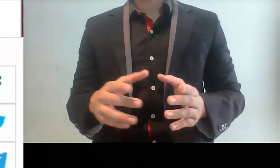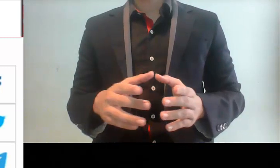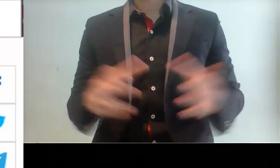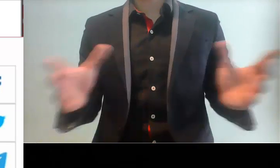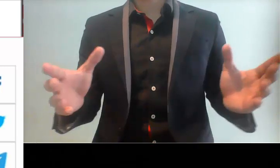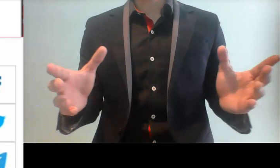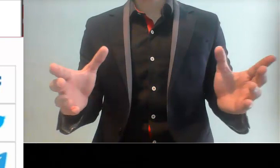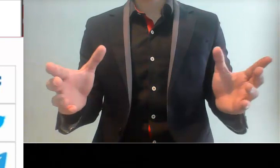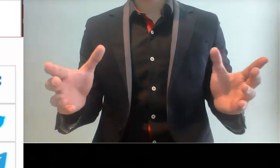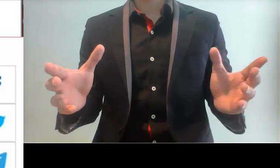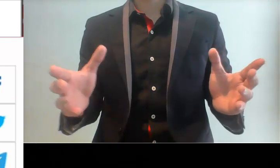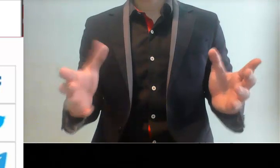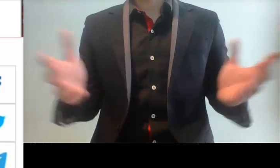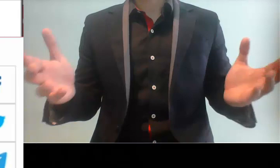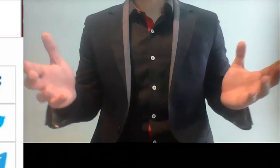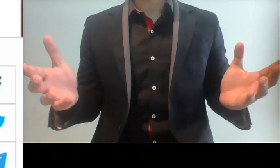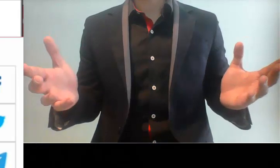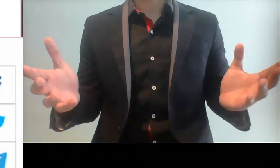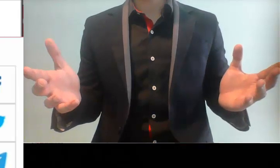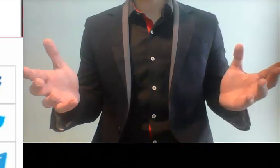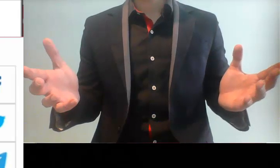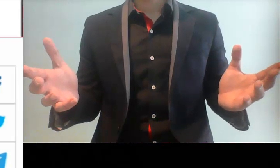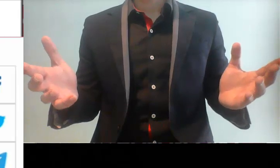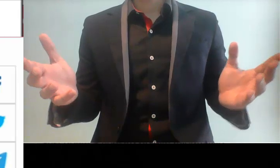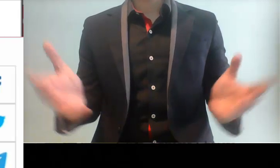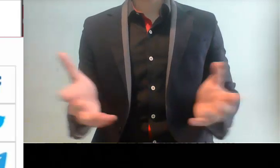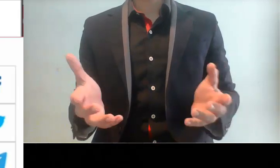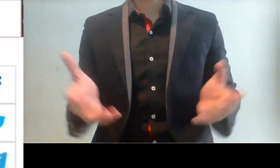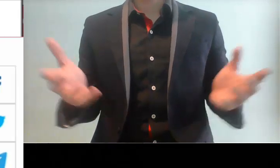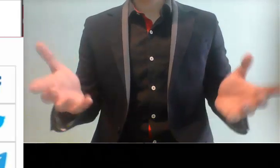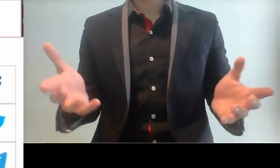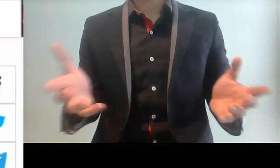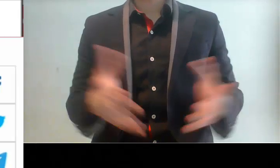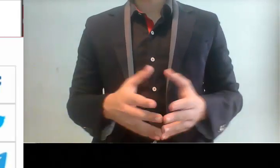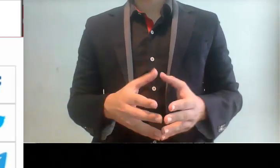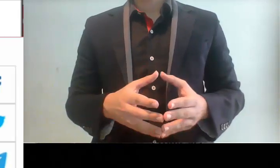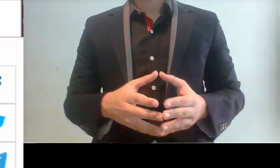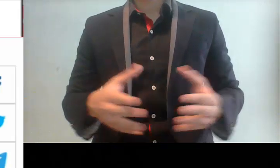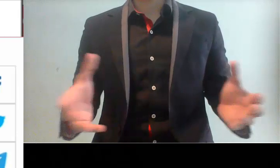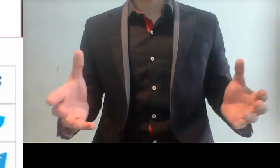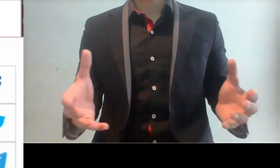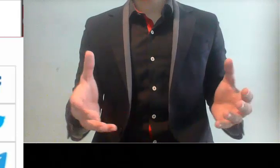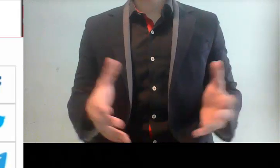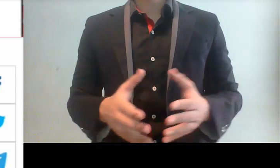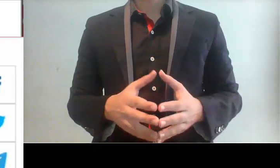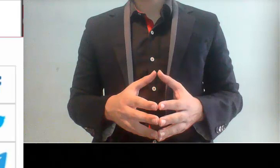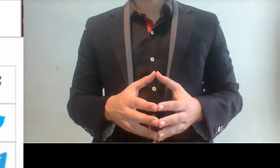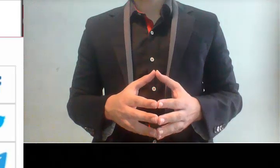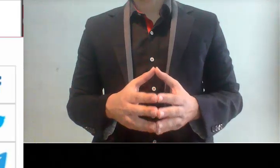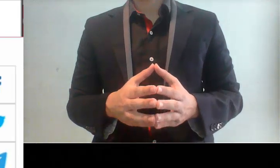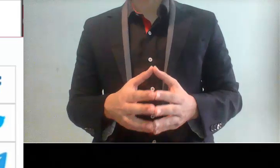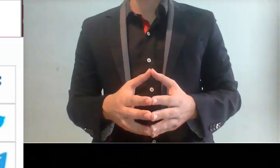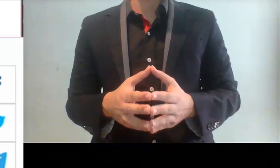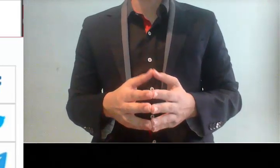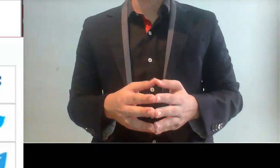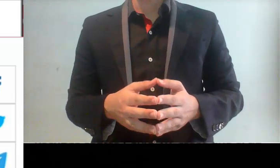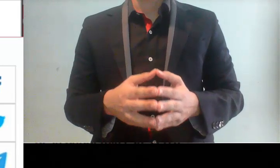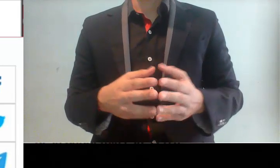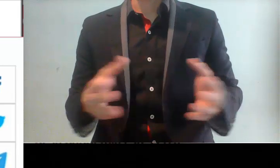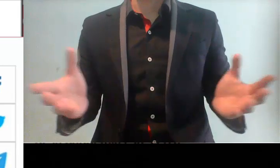candidatos que corresponda. Yo me atrevo a decir que básicamente este tipo de cosas va a ir dirigido a que básicamente van a